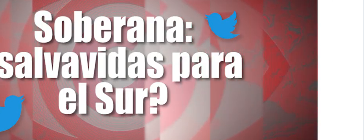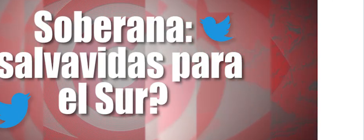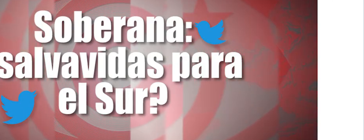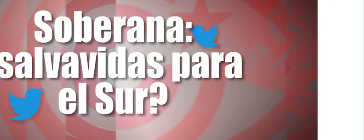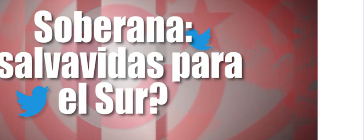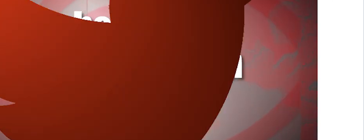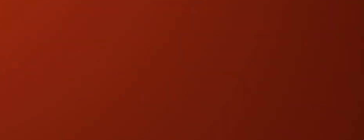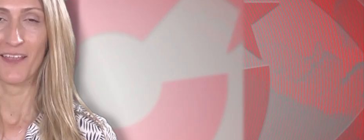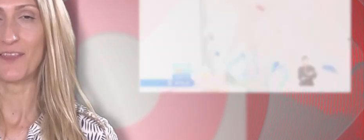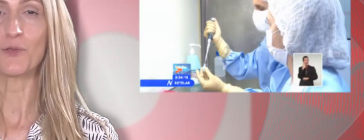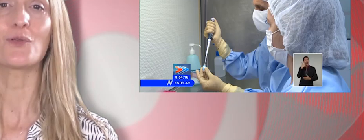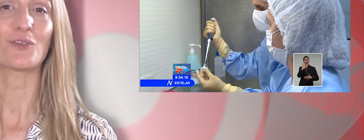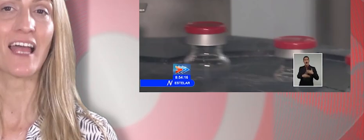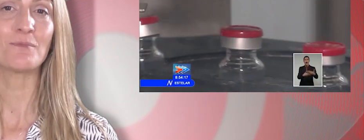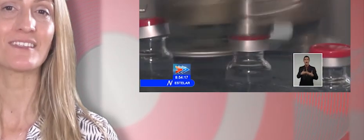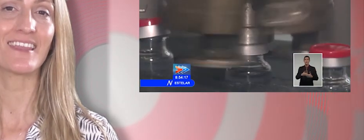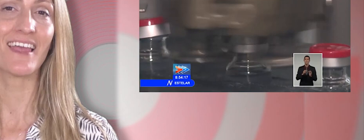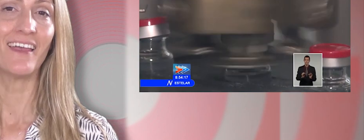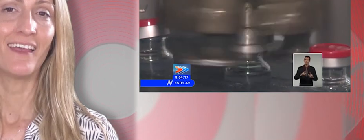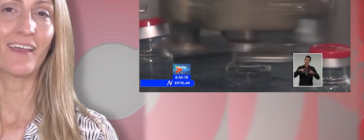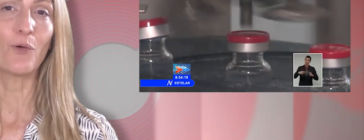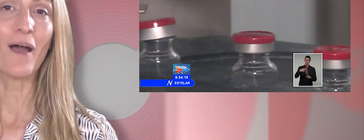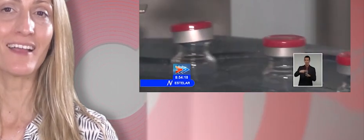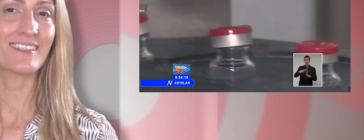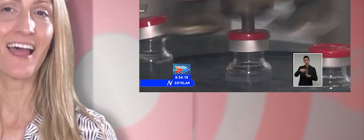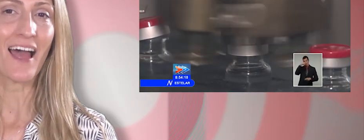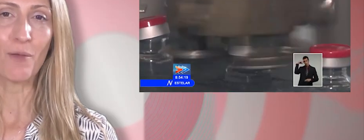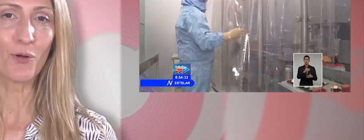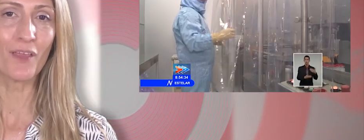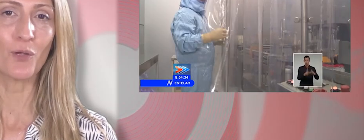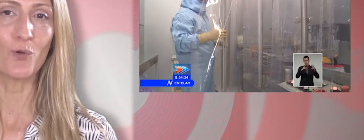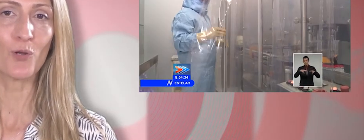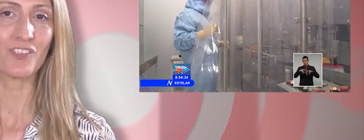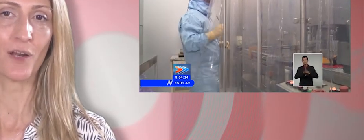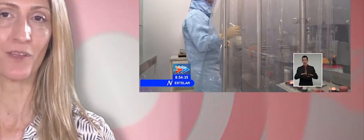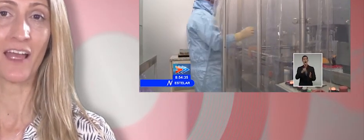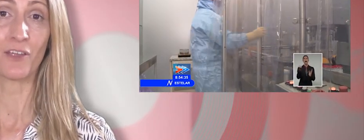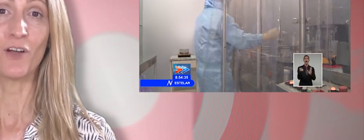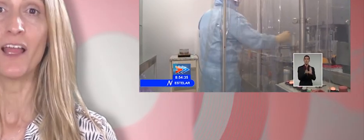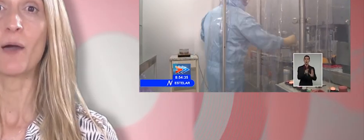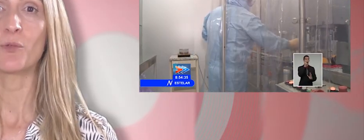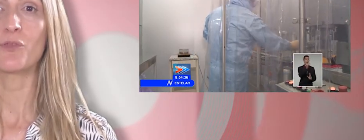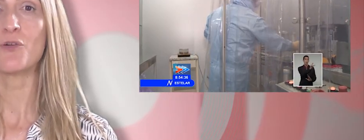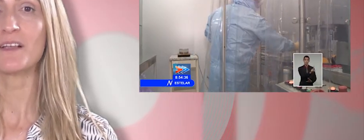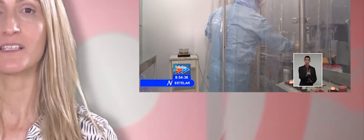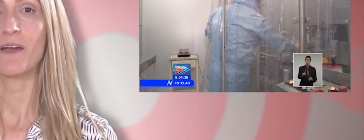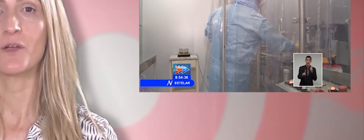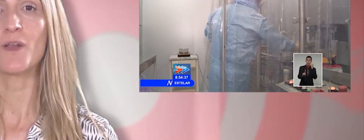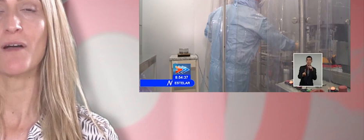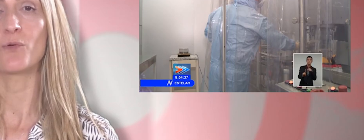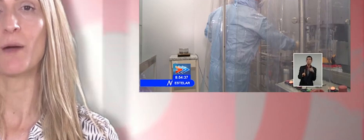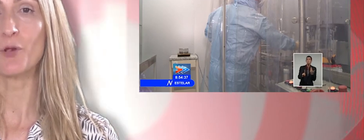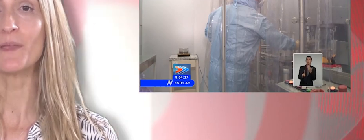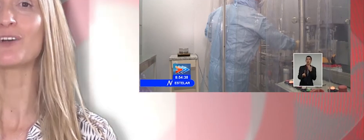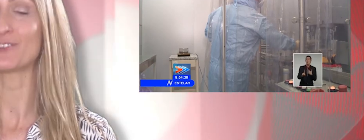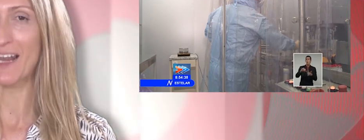Cuba Información. The New York Times dice que Cuba está al borde de un logro extraordinario, la producción masiva de